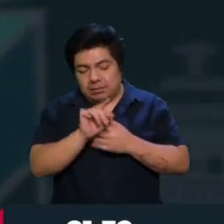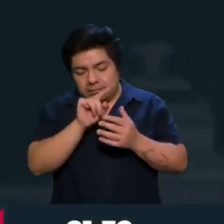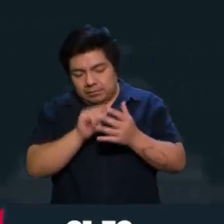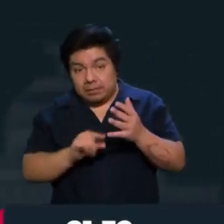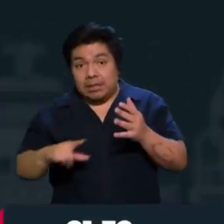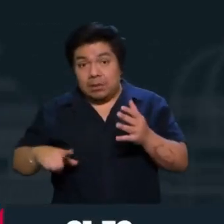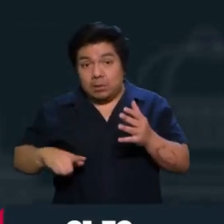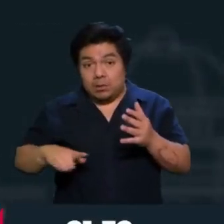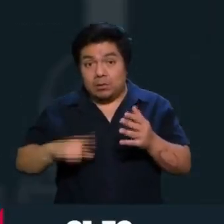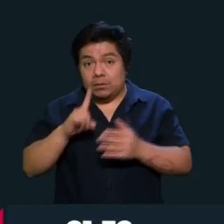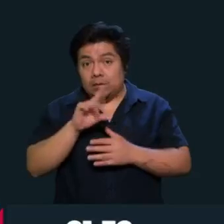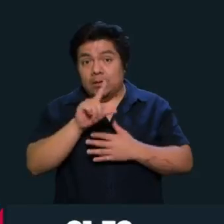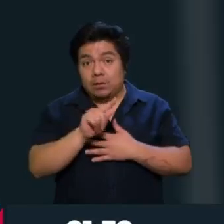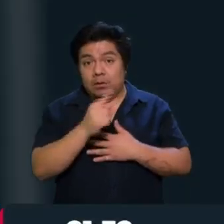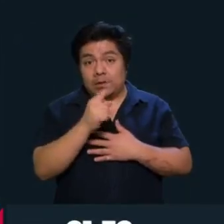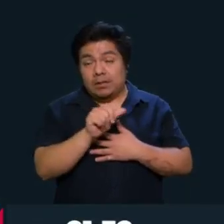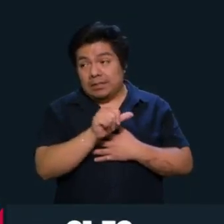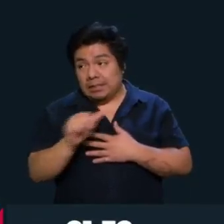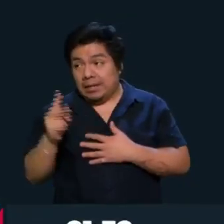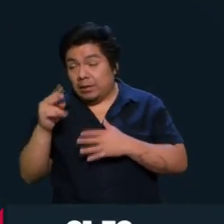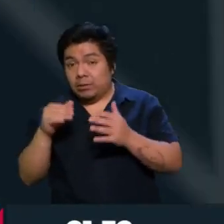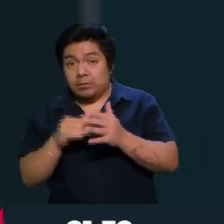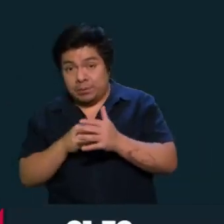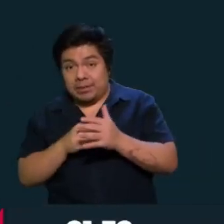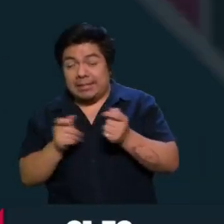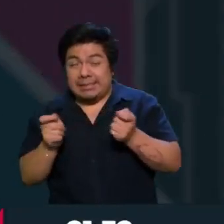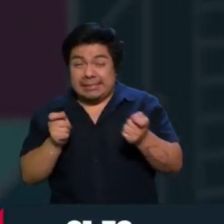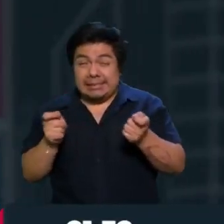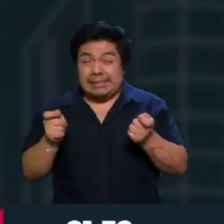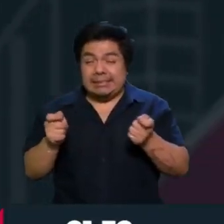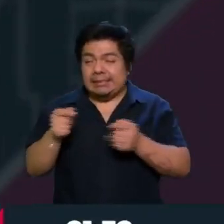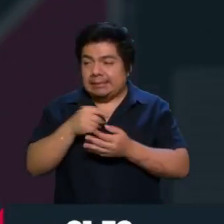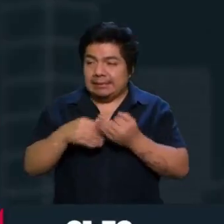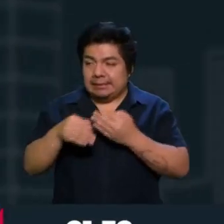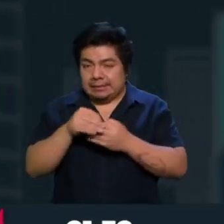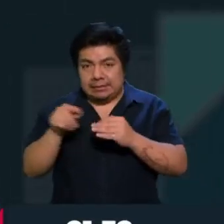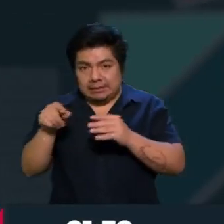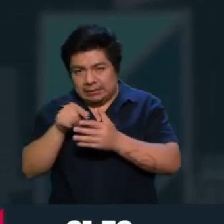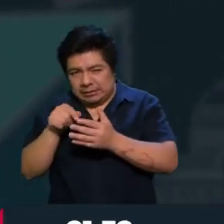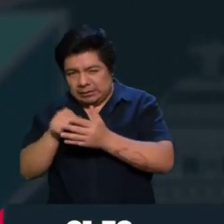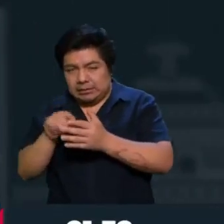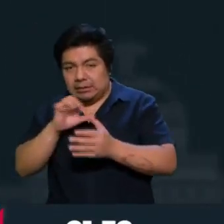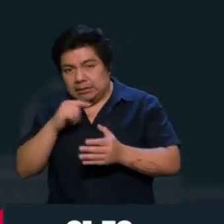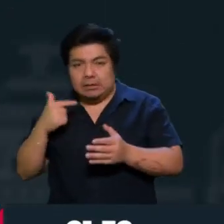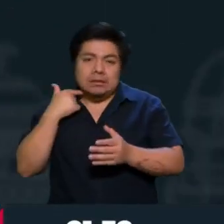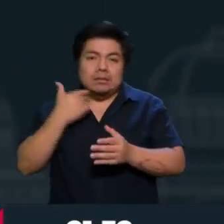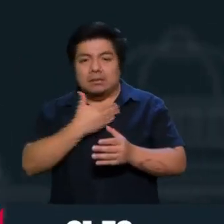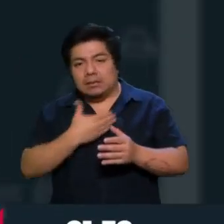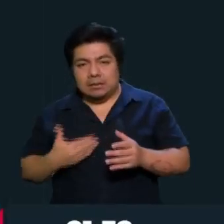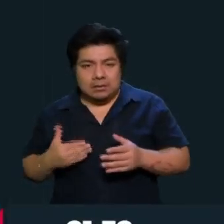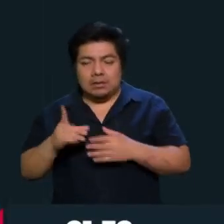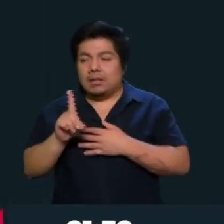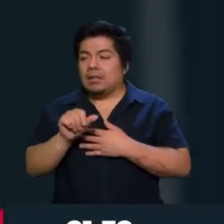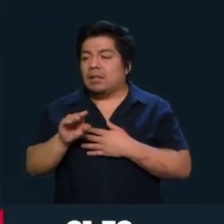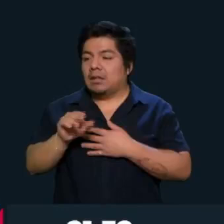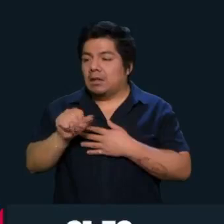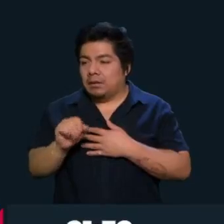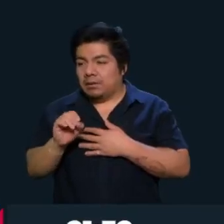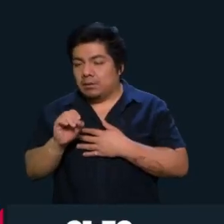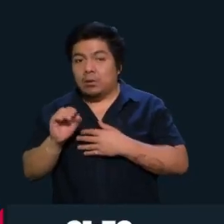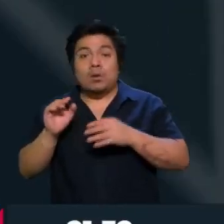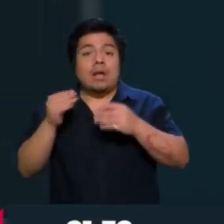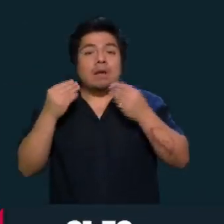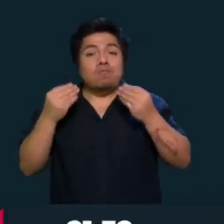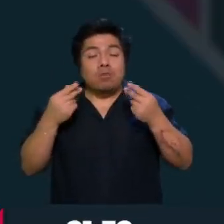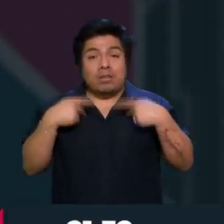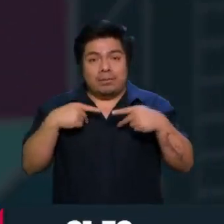gobernó el país de 1971 al 2000. Mire, la toma de la residencia del expresidente de Siria en Damasco generó felicidad en miles de personas